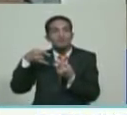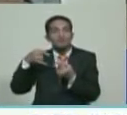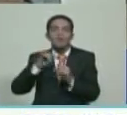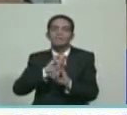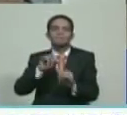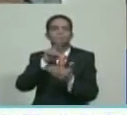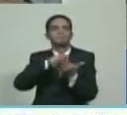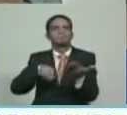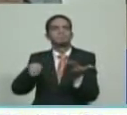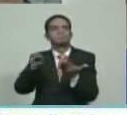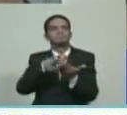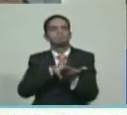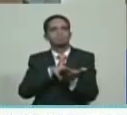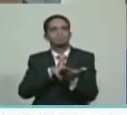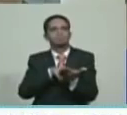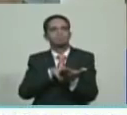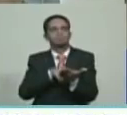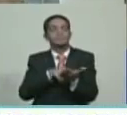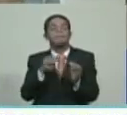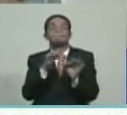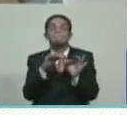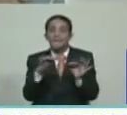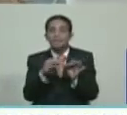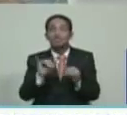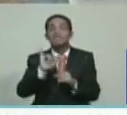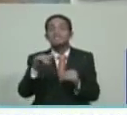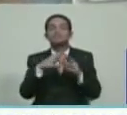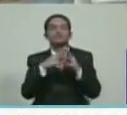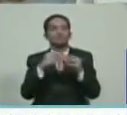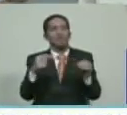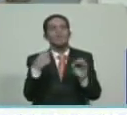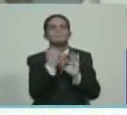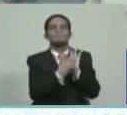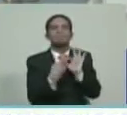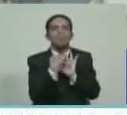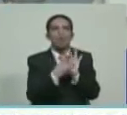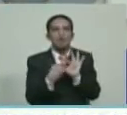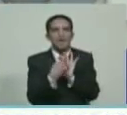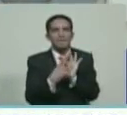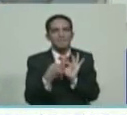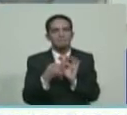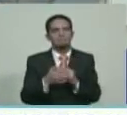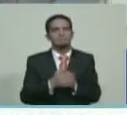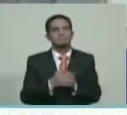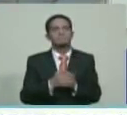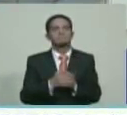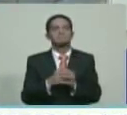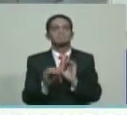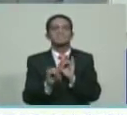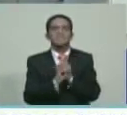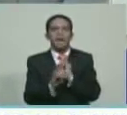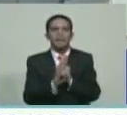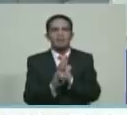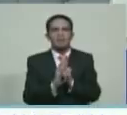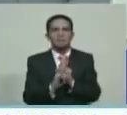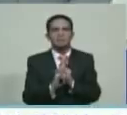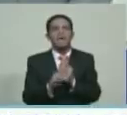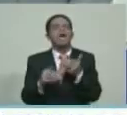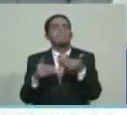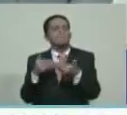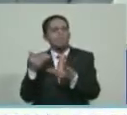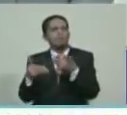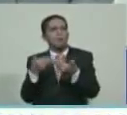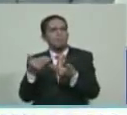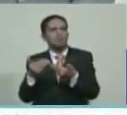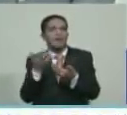suspendidas para el petró y para todos los que las cripto monedas del mundo se están reactivando en la medida que se